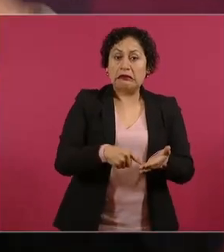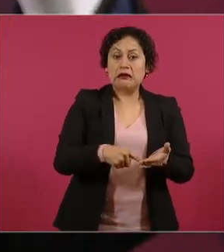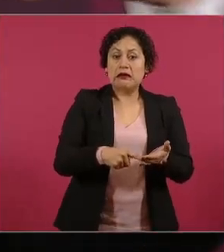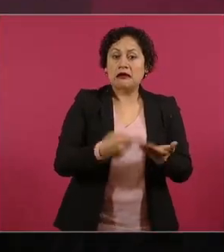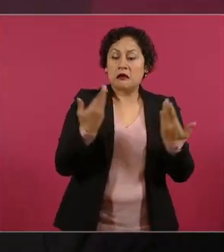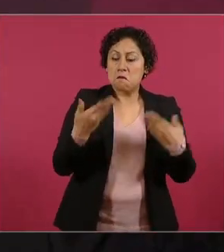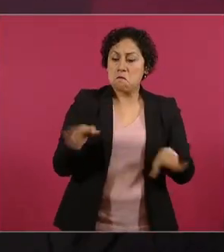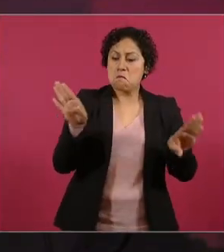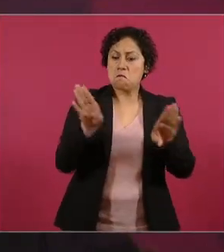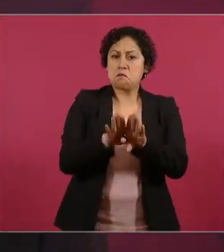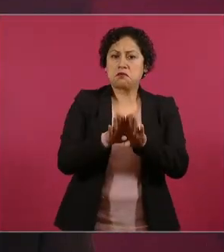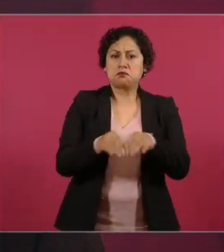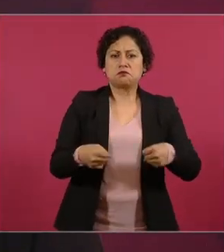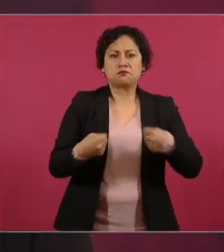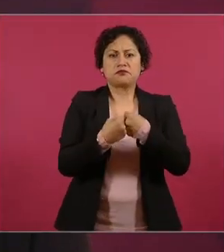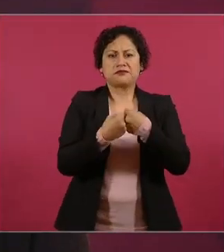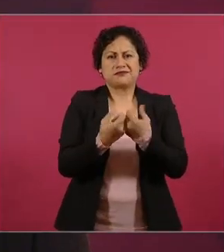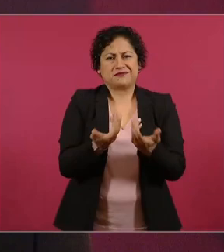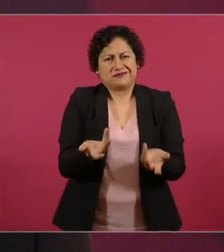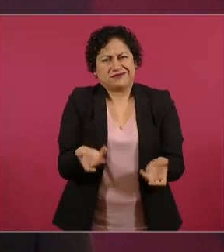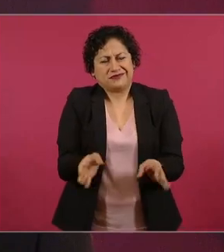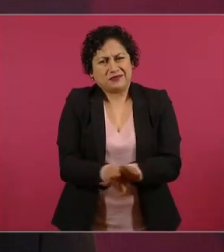Es como lo de los muros.